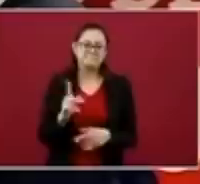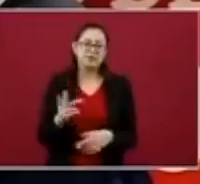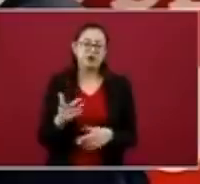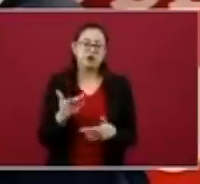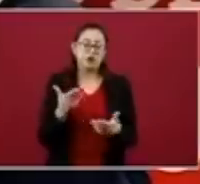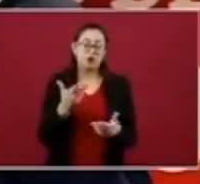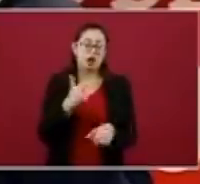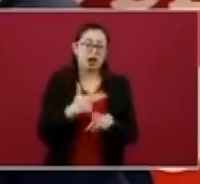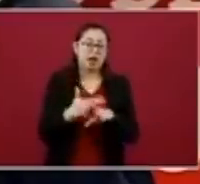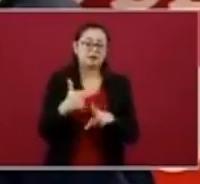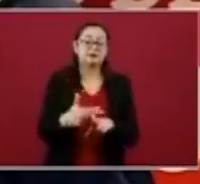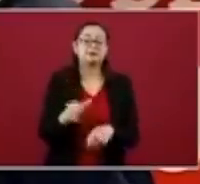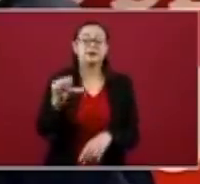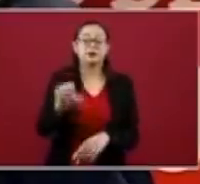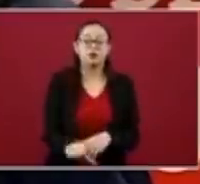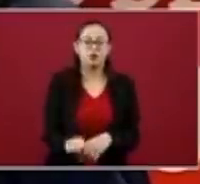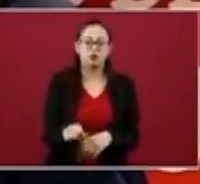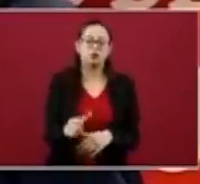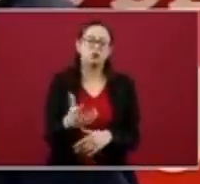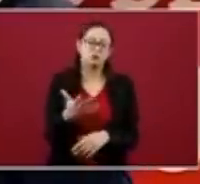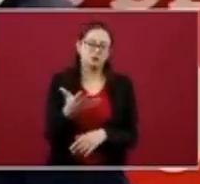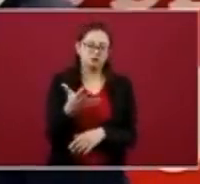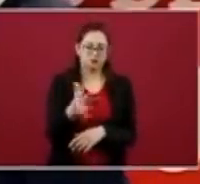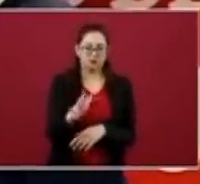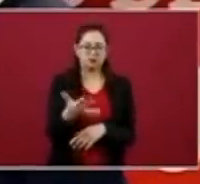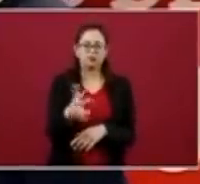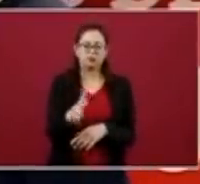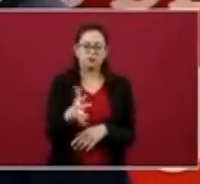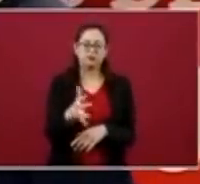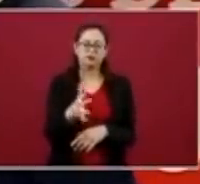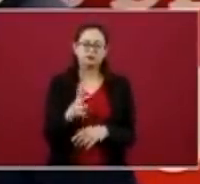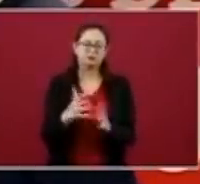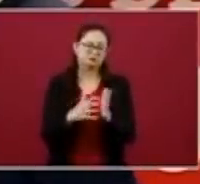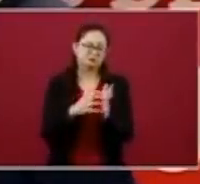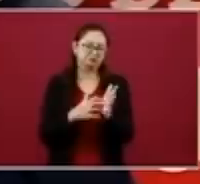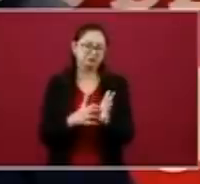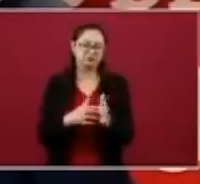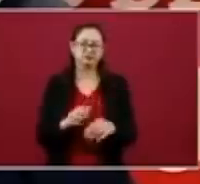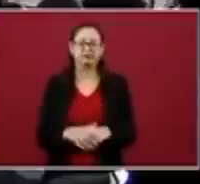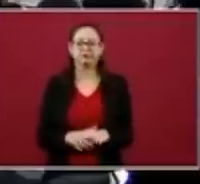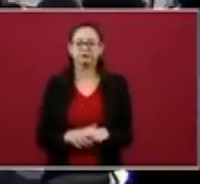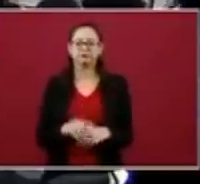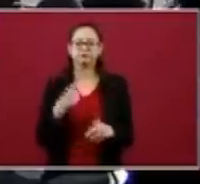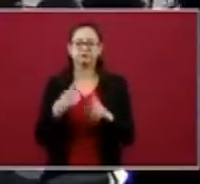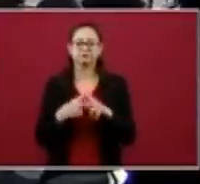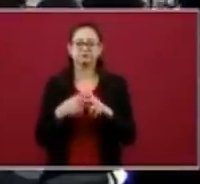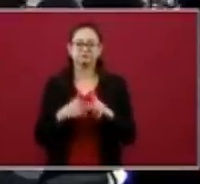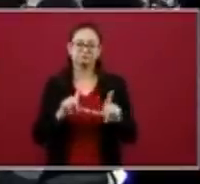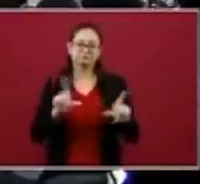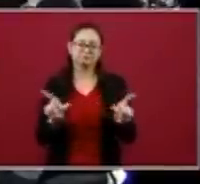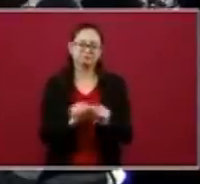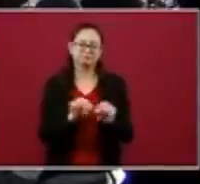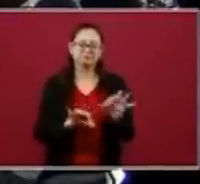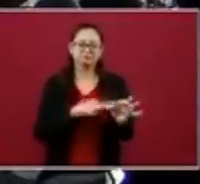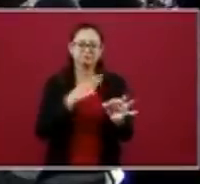hoy, este sería el estimado de los ahorros. Es cuanto, señor